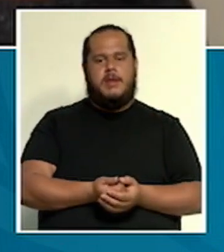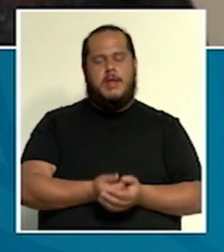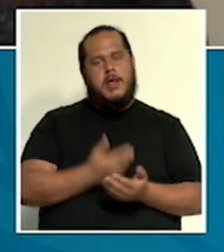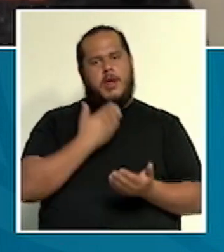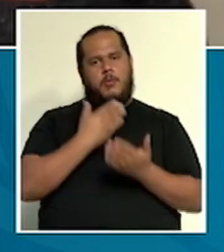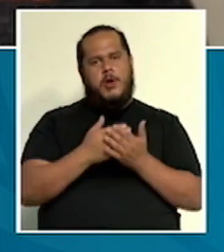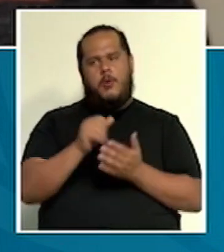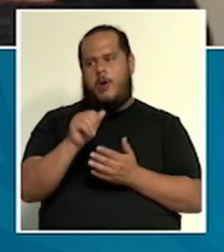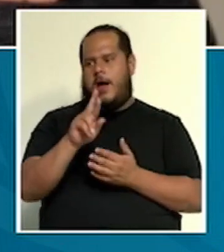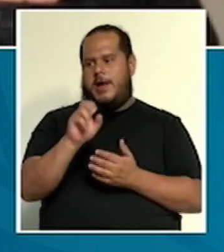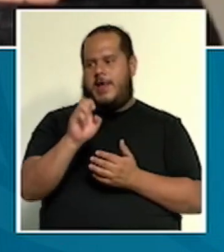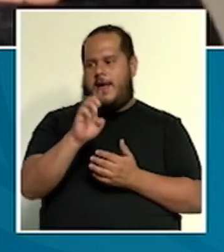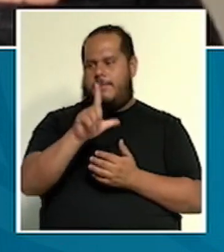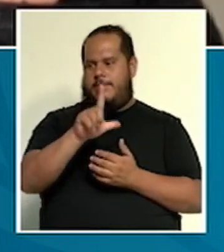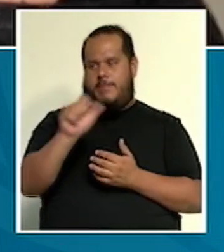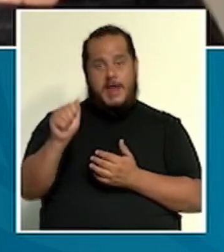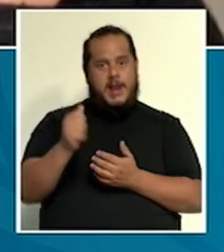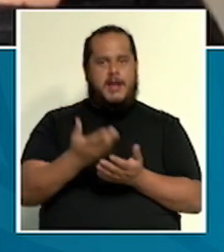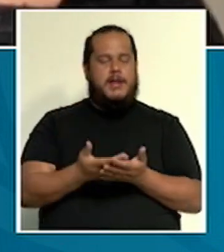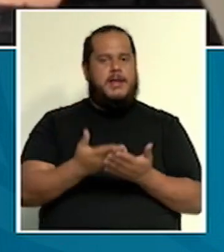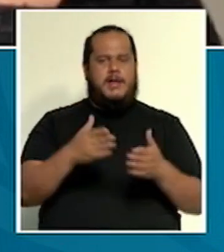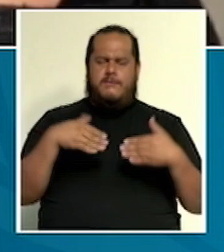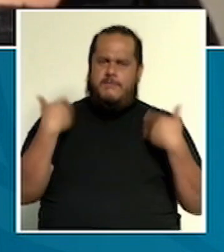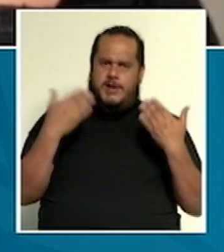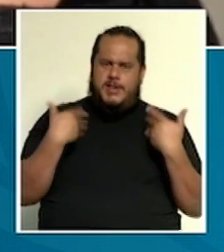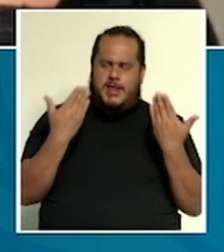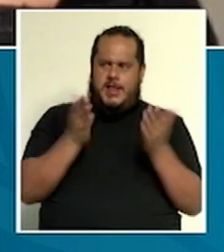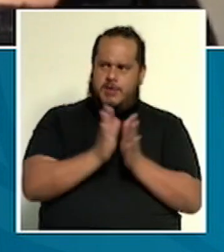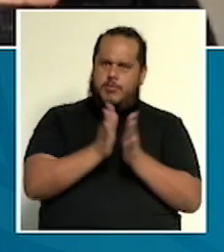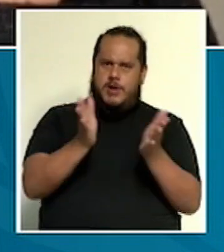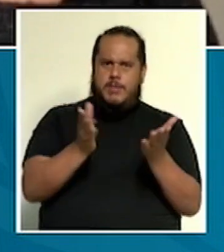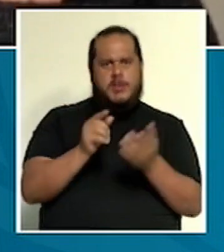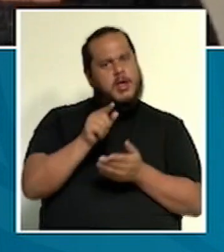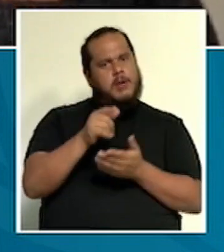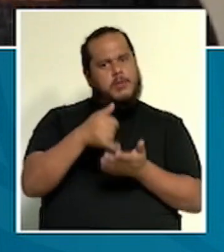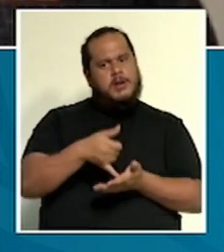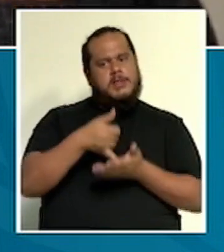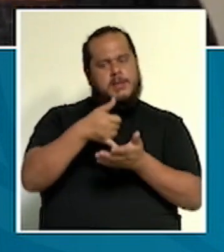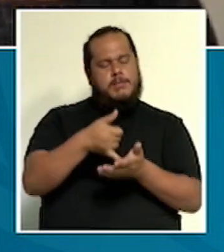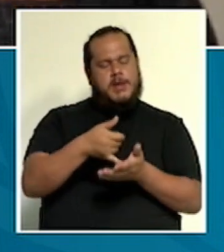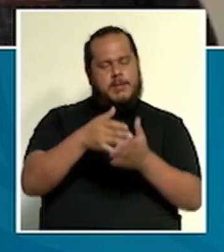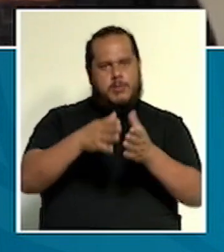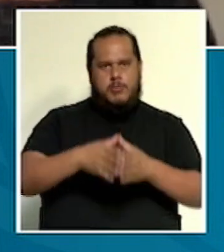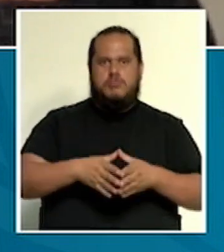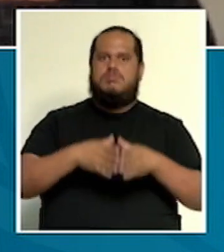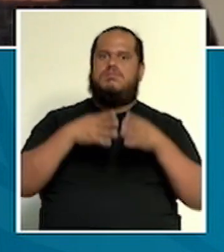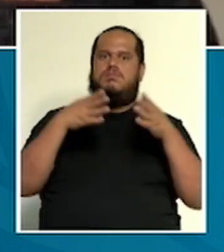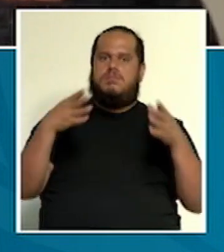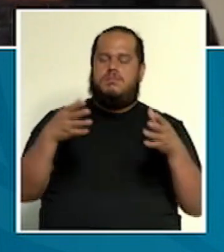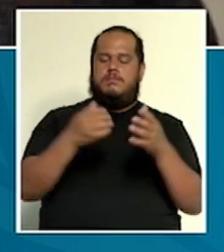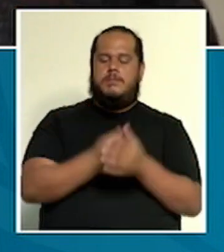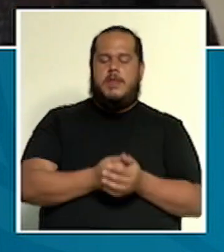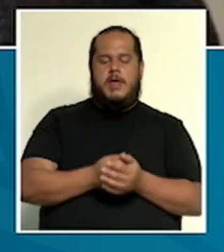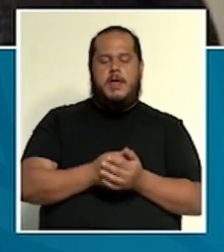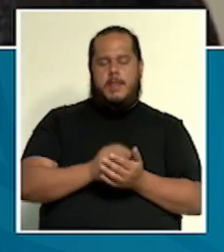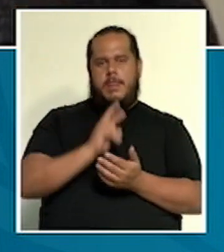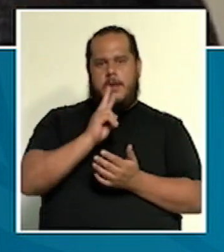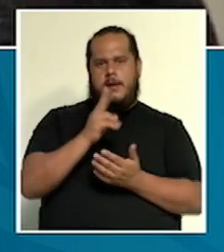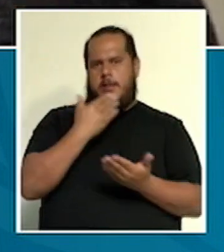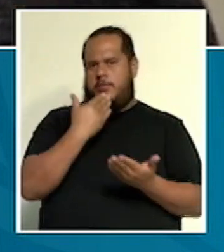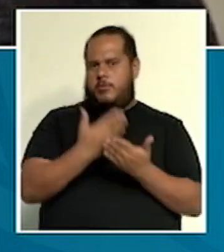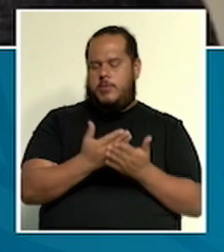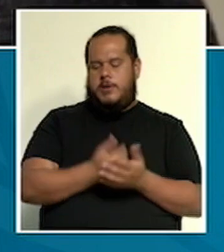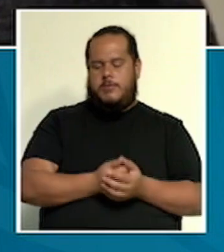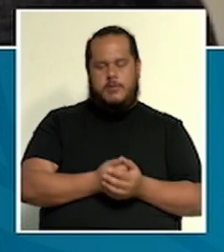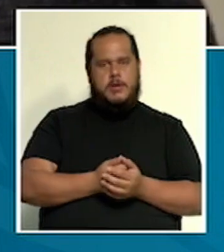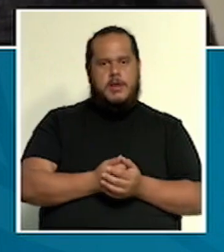Bueno, Arabella, felicidades ahora públicamente por este premio gigante. Realmente es muy bueno